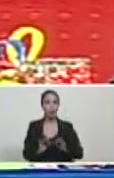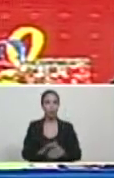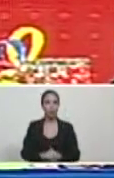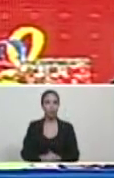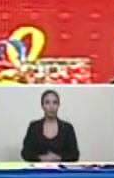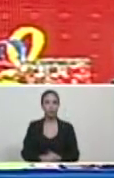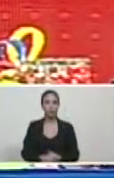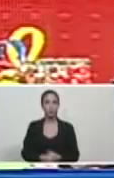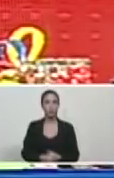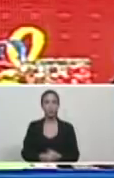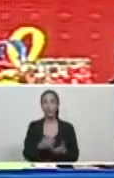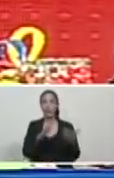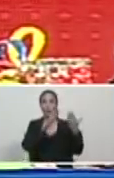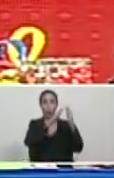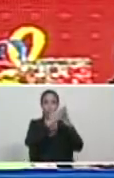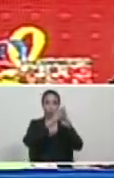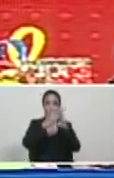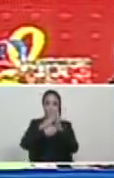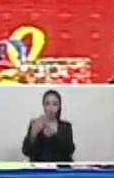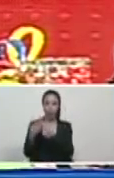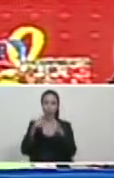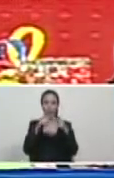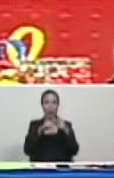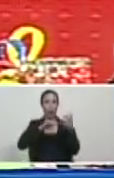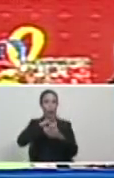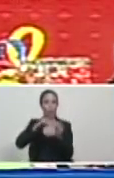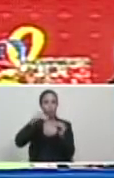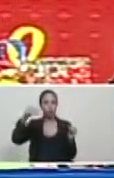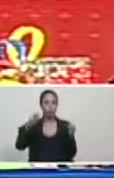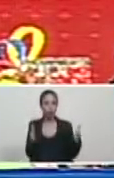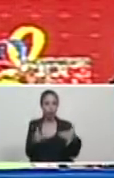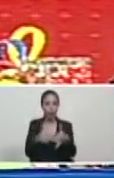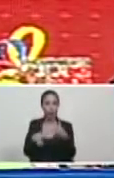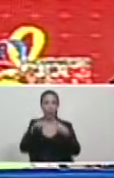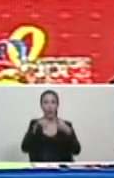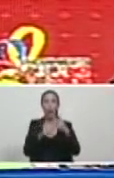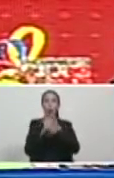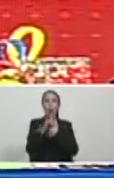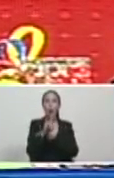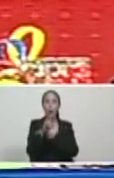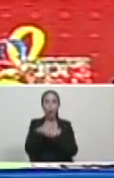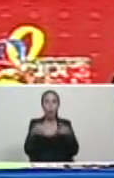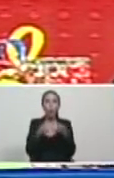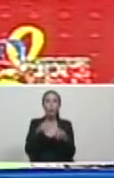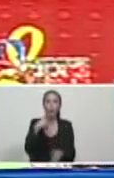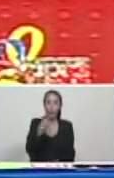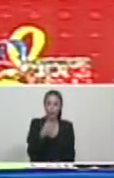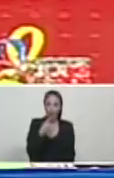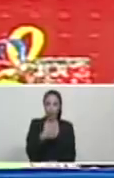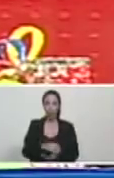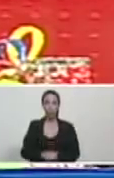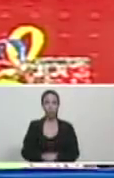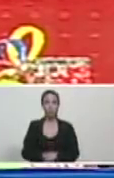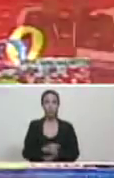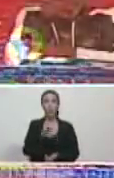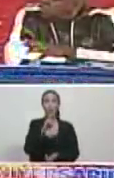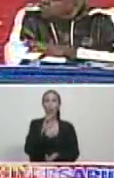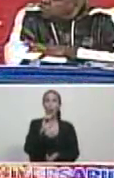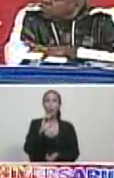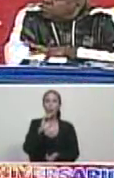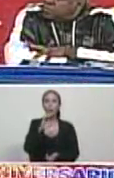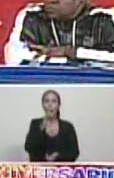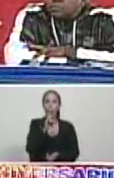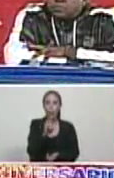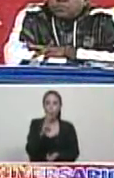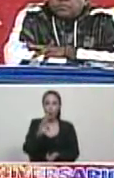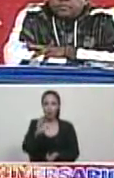Con los consejos comunales, con los CLAP, con la VC. León Heredia tiene una idea que ha venido trabajando con las